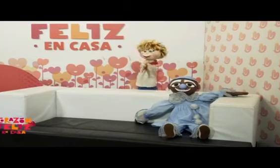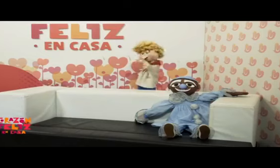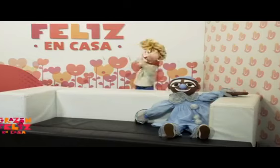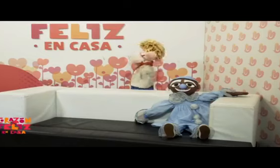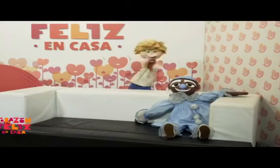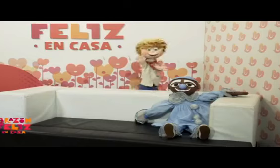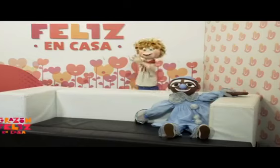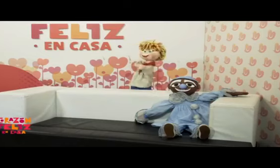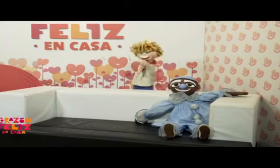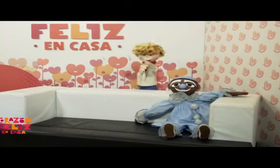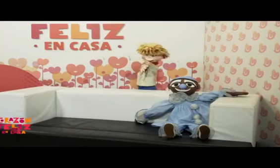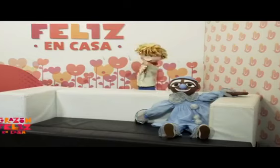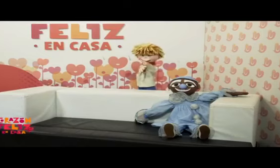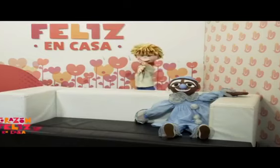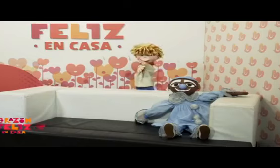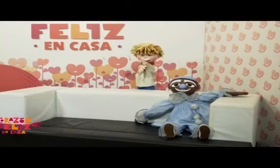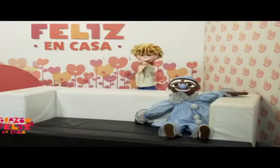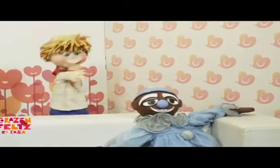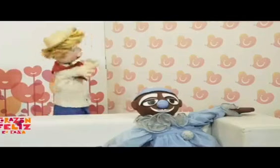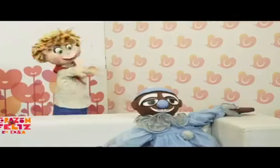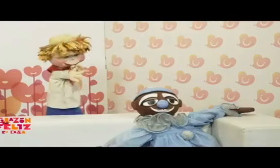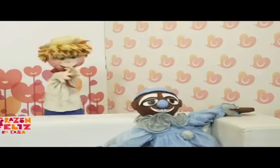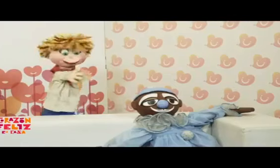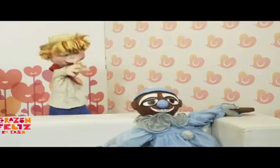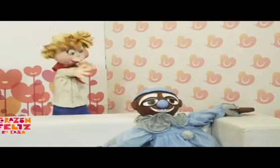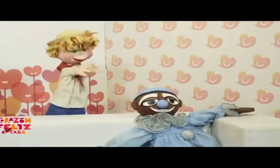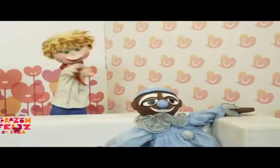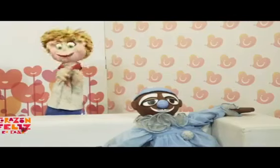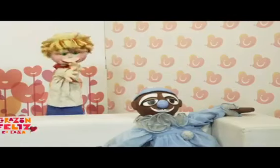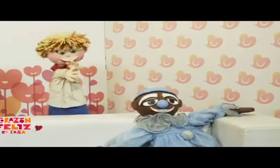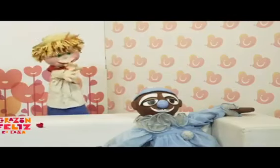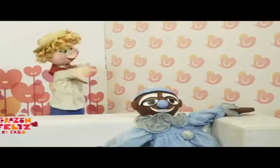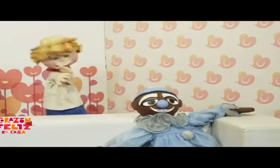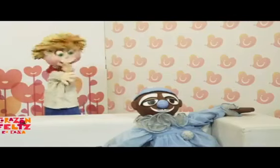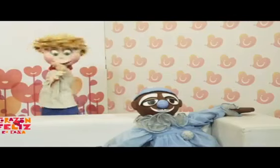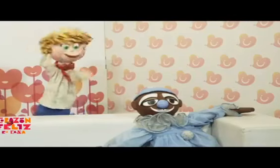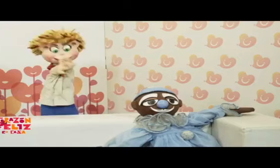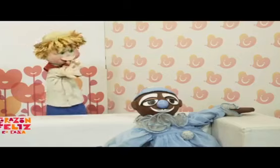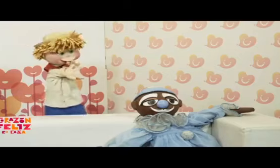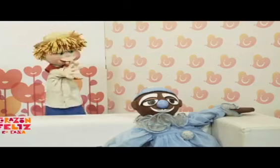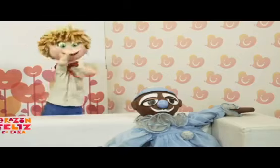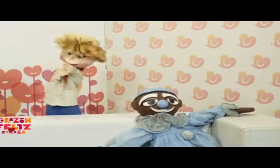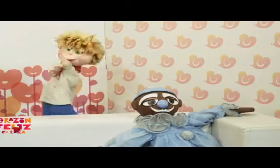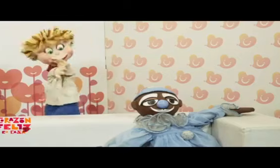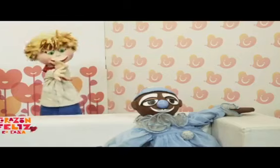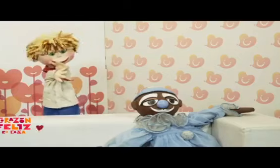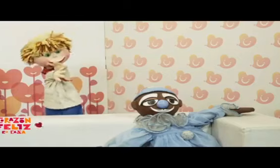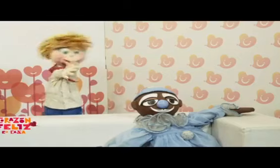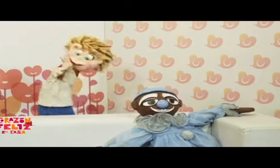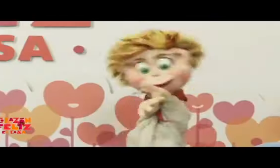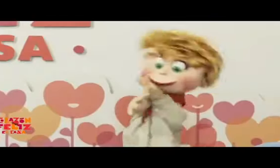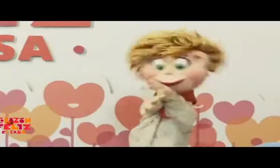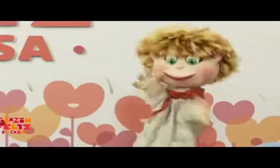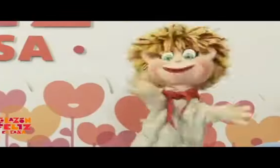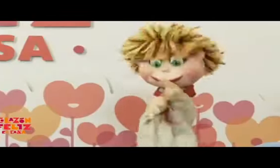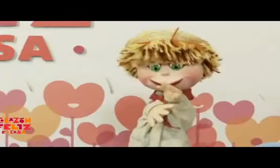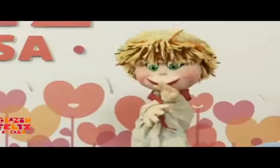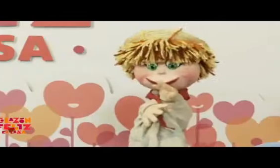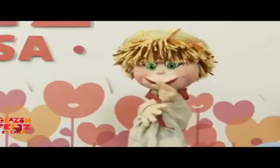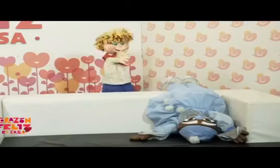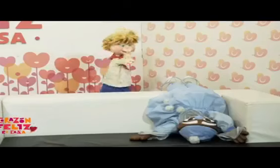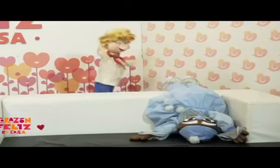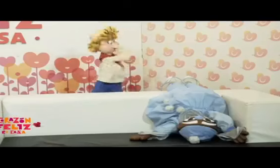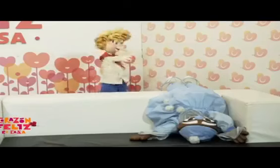¿Quién anda por ahí? ¿O es que este payaso de color cielo se mueve, pero no